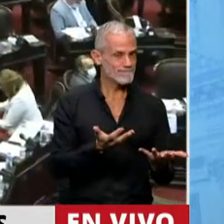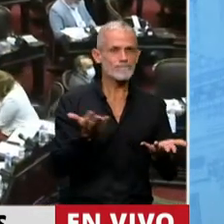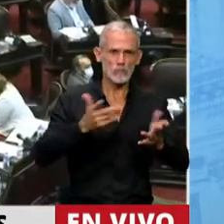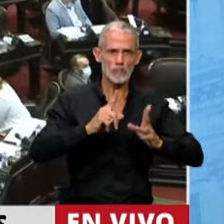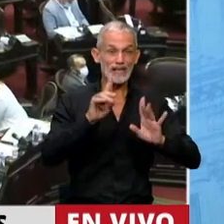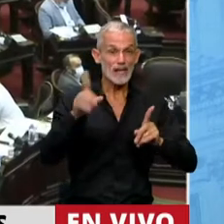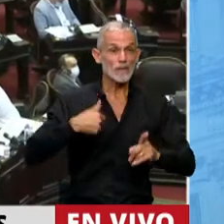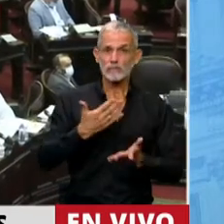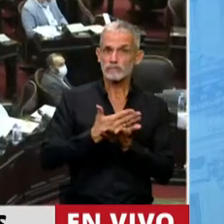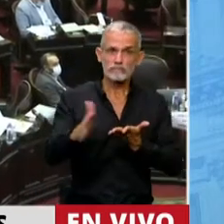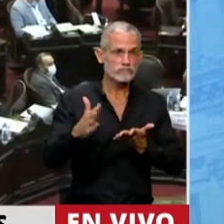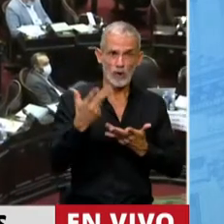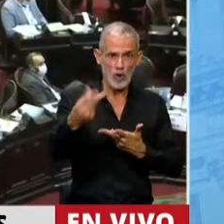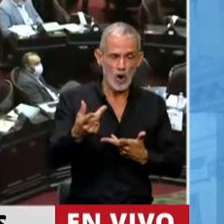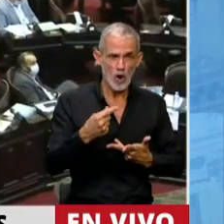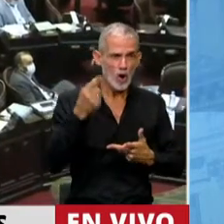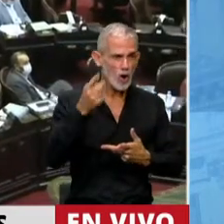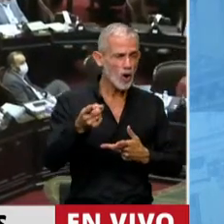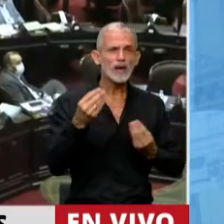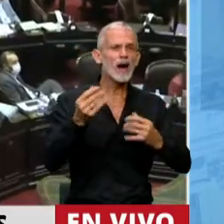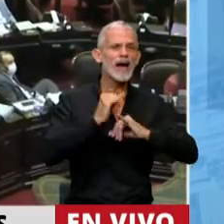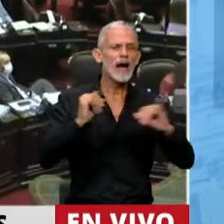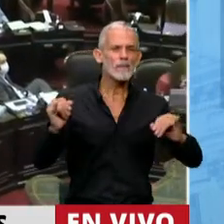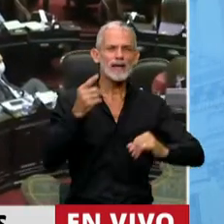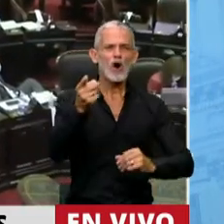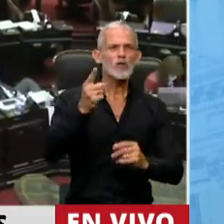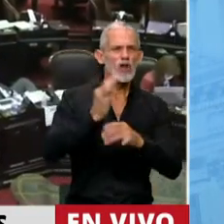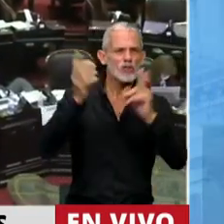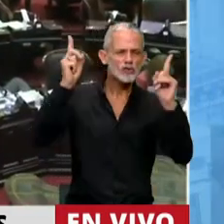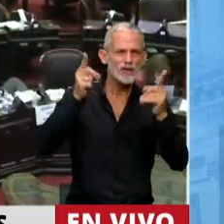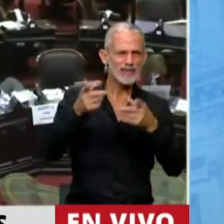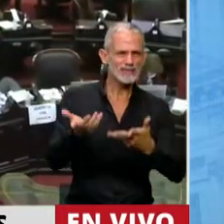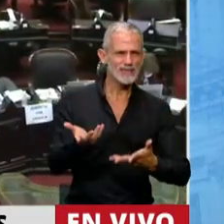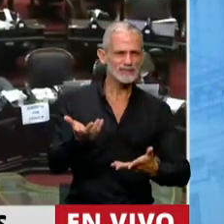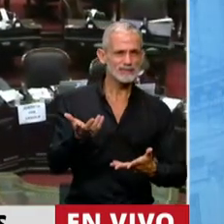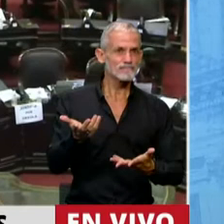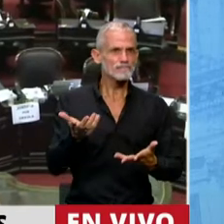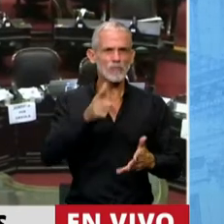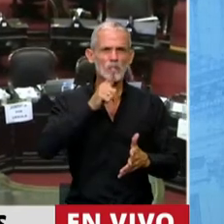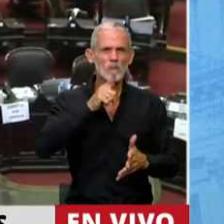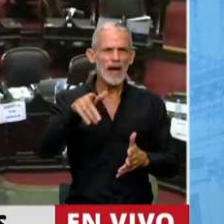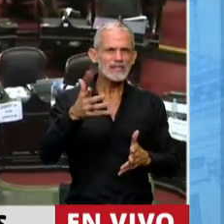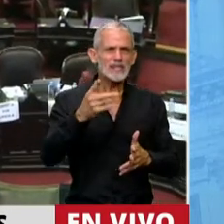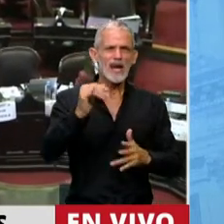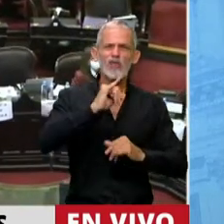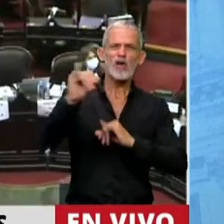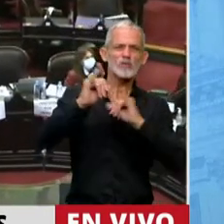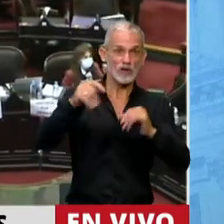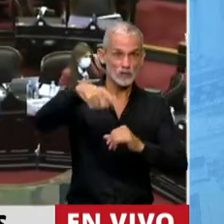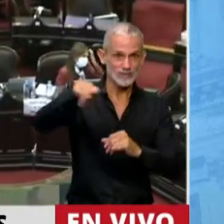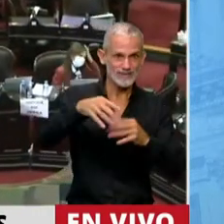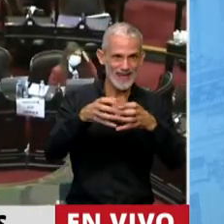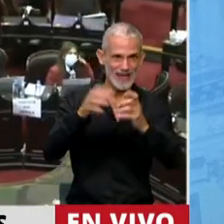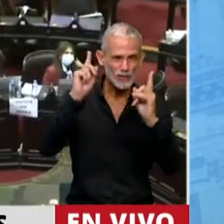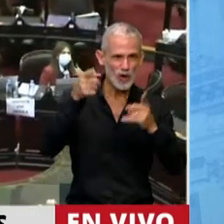supuesto rechazamos la campaña contra los docentes. Como si las denuncias que están